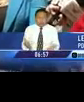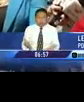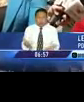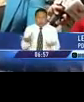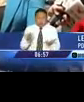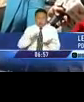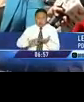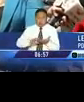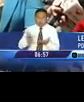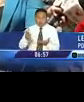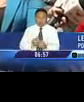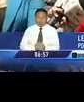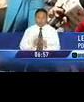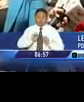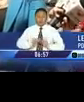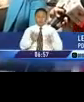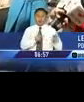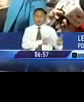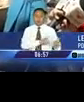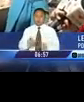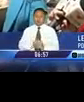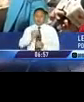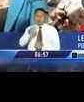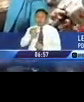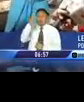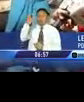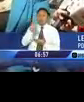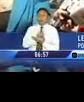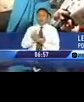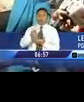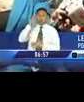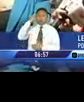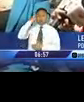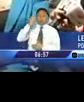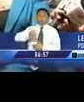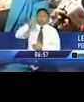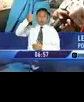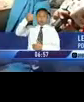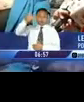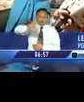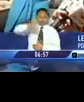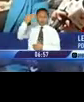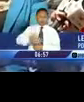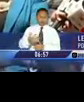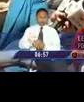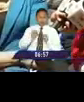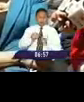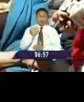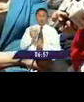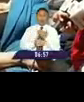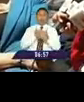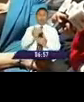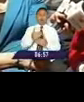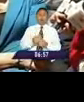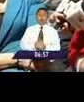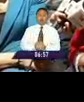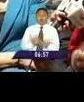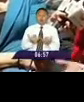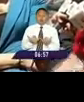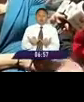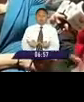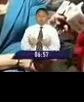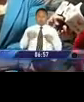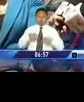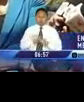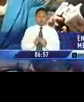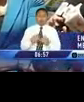Por lo tanto, se ha quedado una planificación. La siguiente semana, el gobierno nacional debe garantizar un procedimiento, en este caso, para